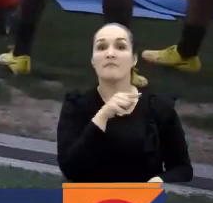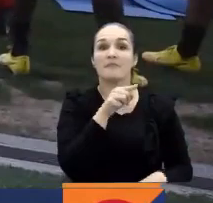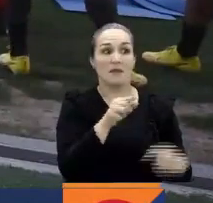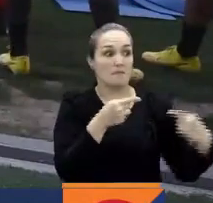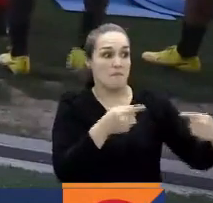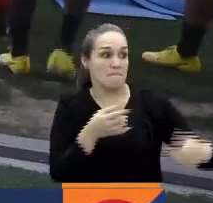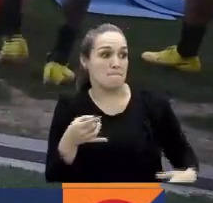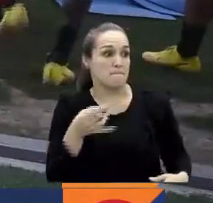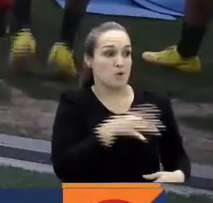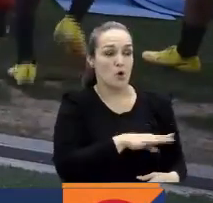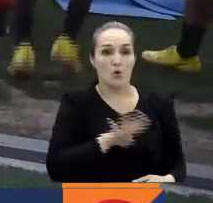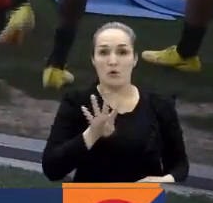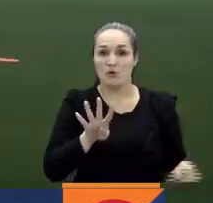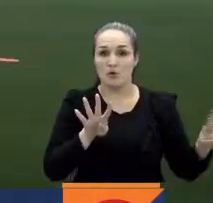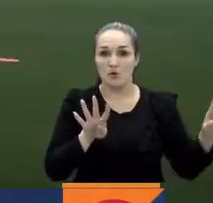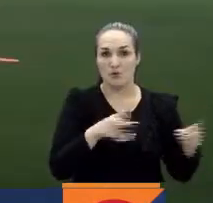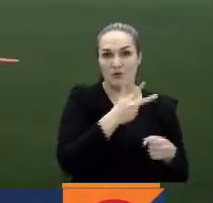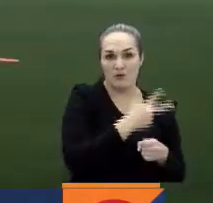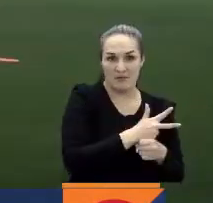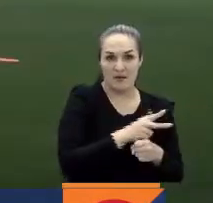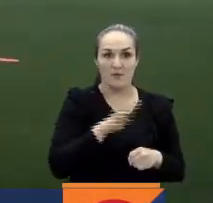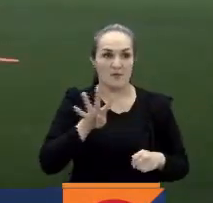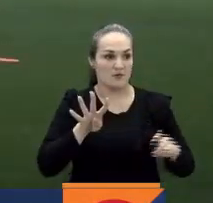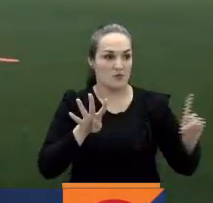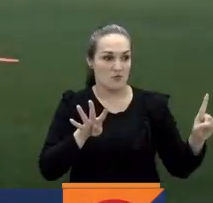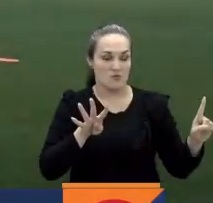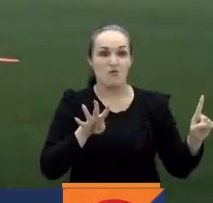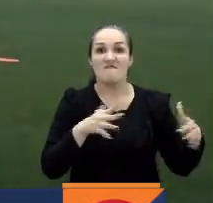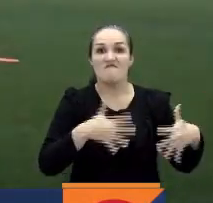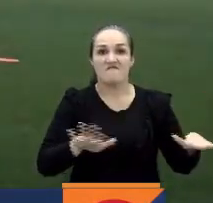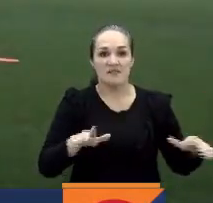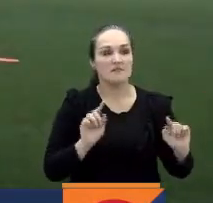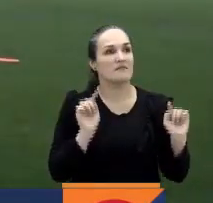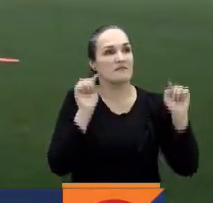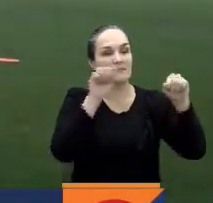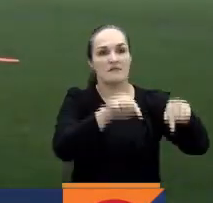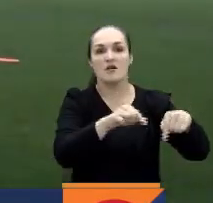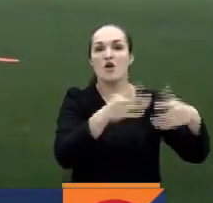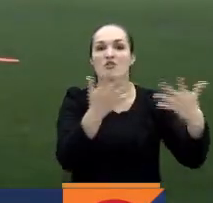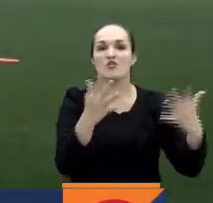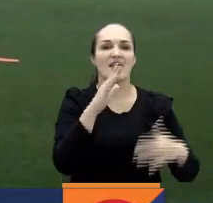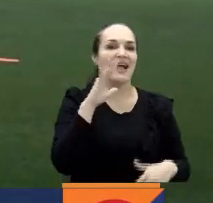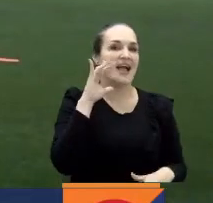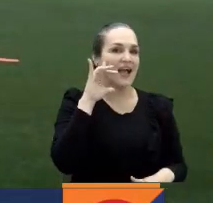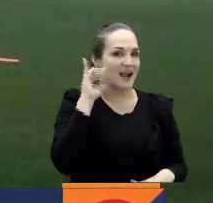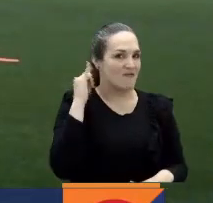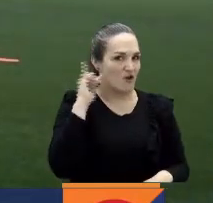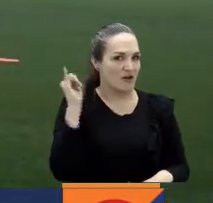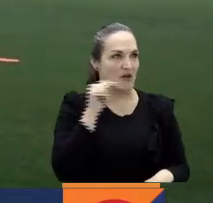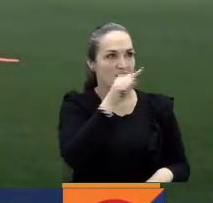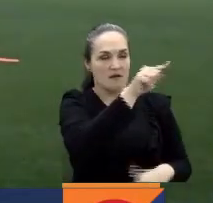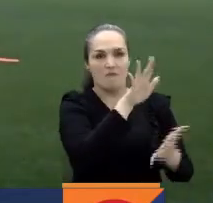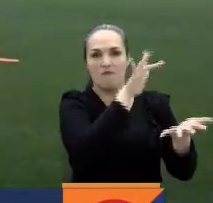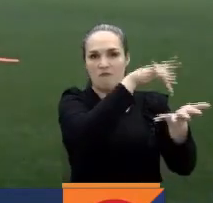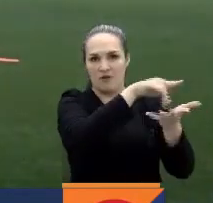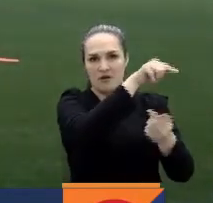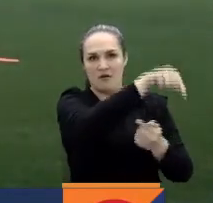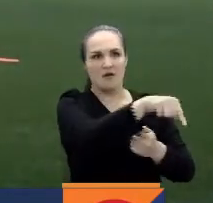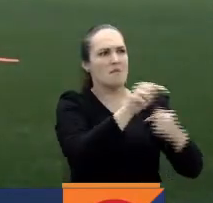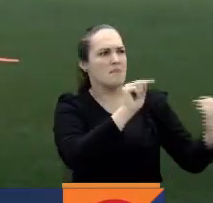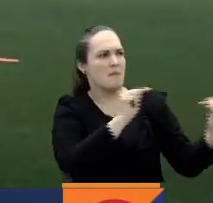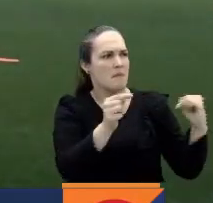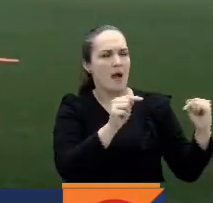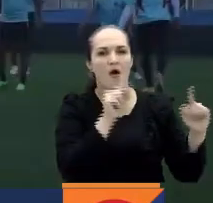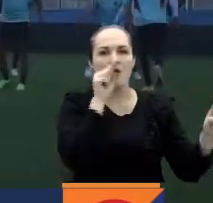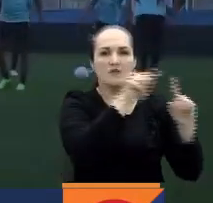triunfo por 4-1 ante Guatemala, el equipo viajó de Nueva York hasta California y de inmediato empezaron a preparar el juego contra los